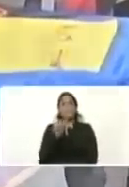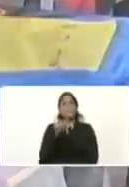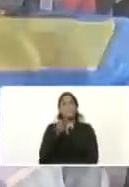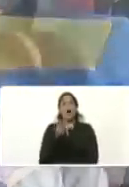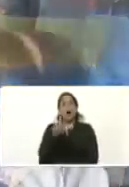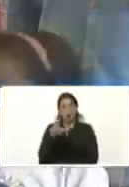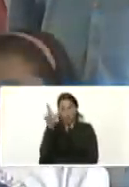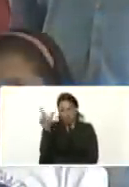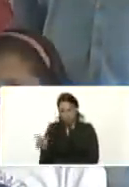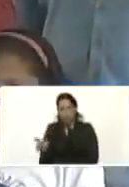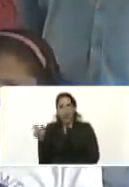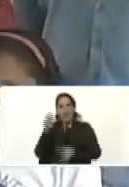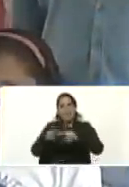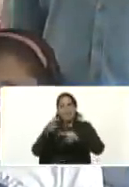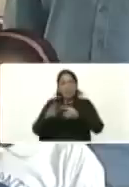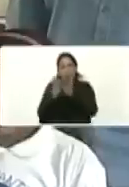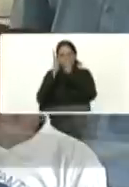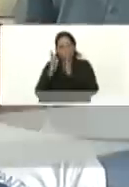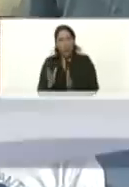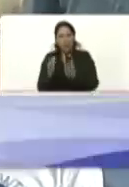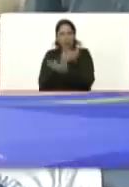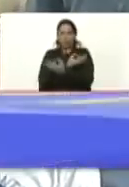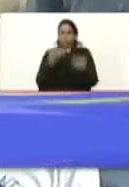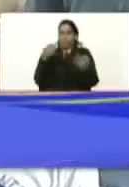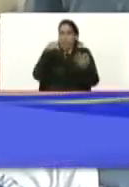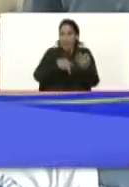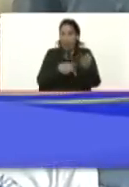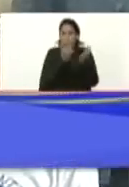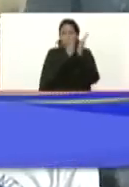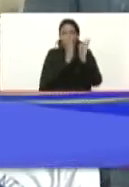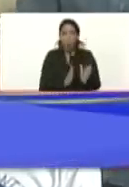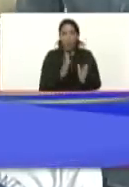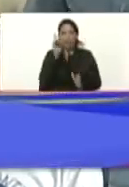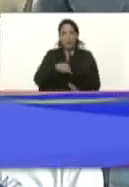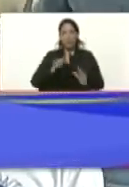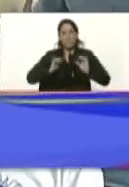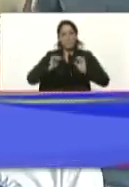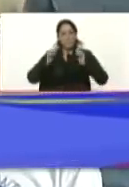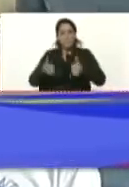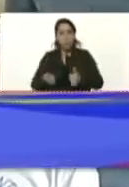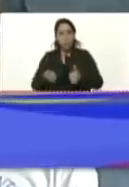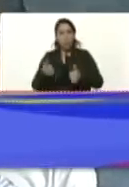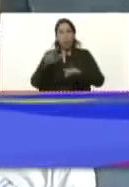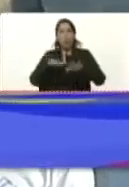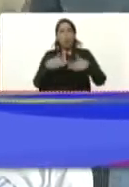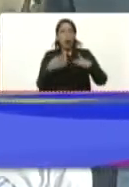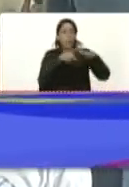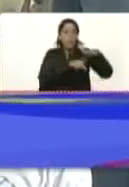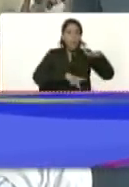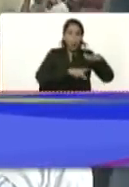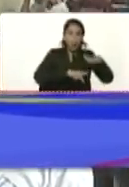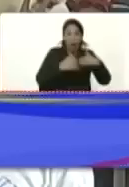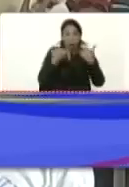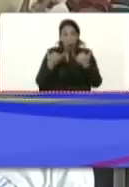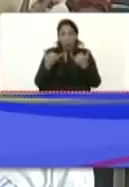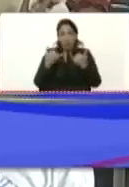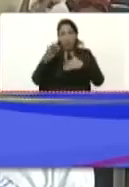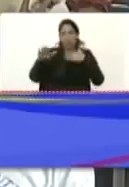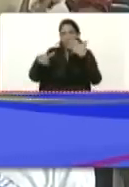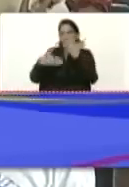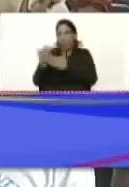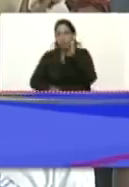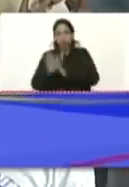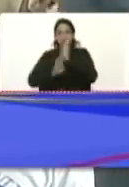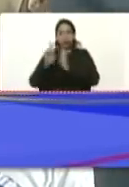estudiante excelente estudiante de esta escuela que además e inició desde simoncito y hoy está en sexto grado y está